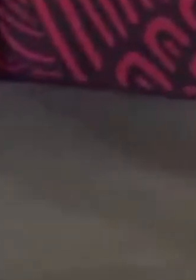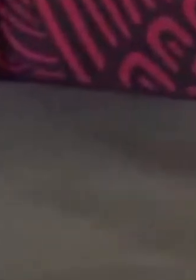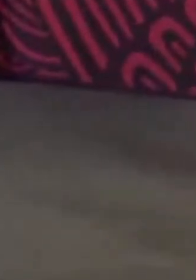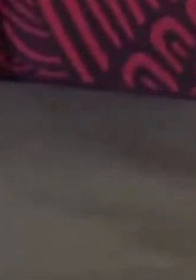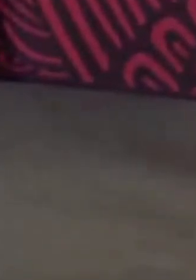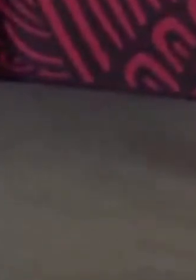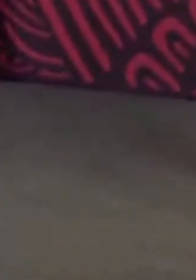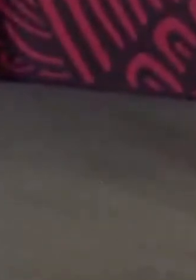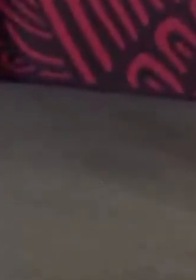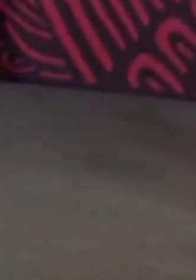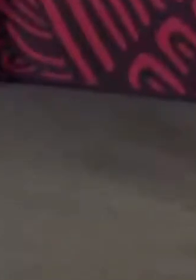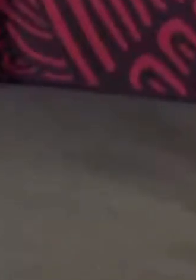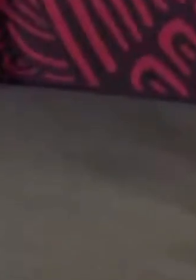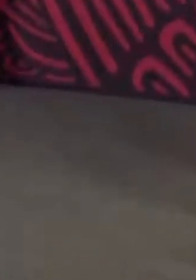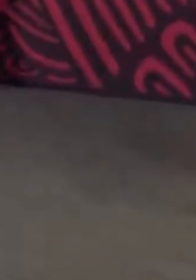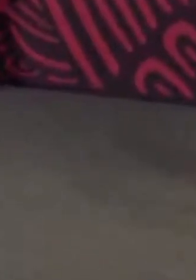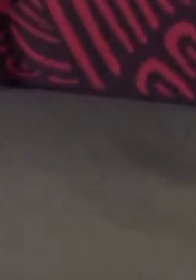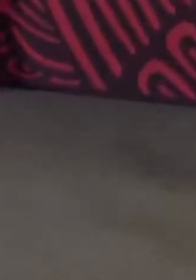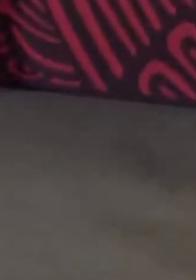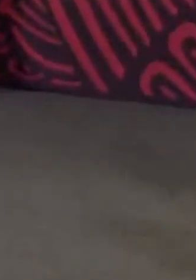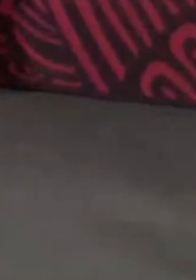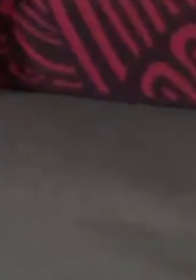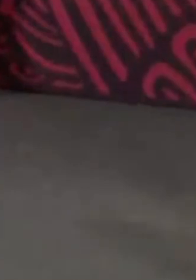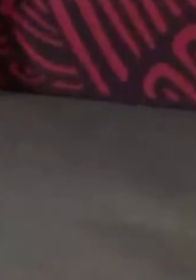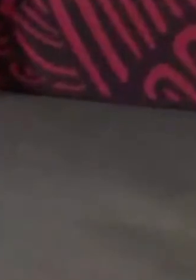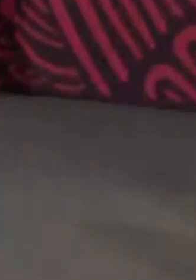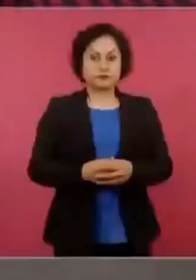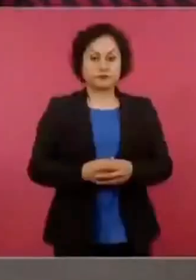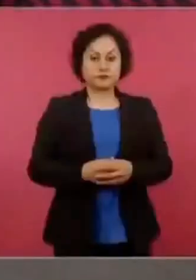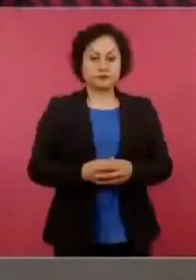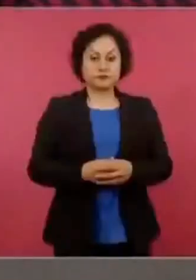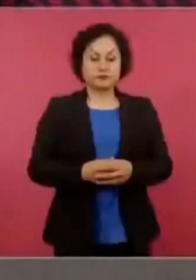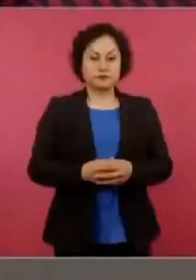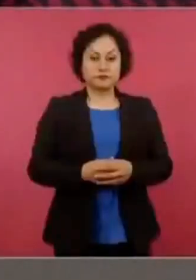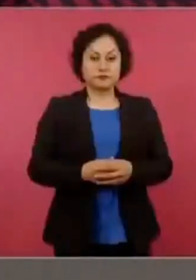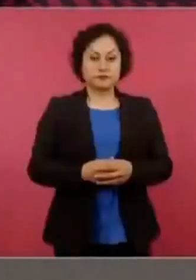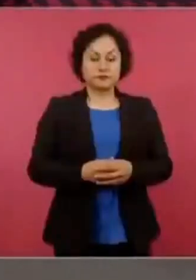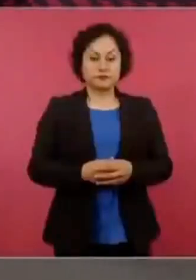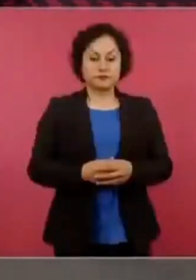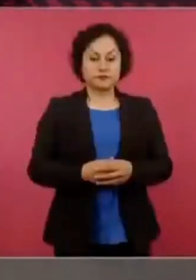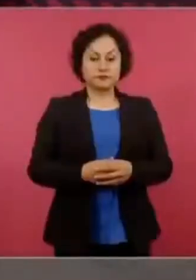Bueno, pues como todos los miércoles,